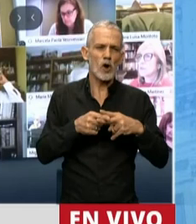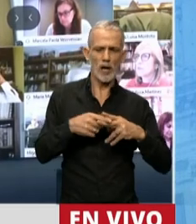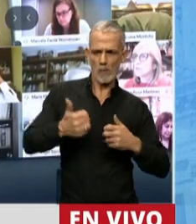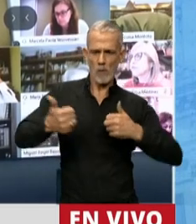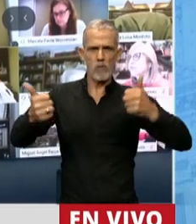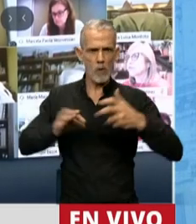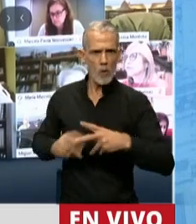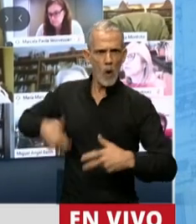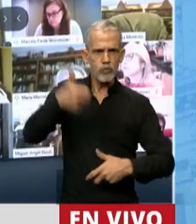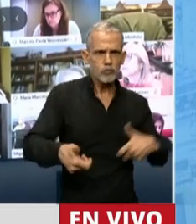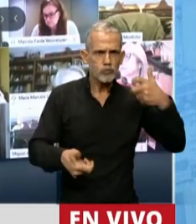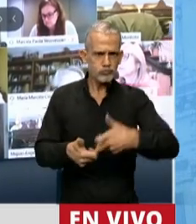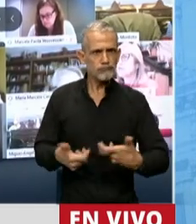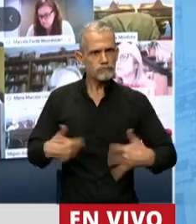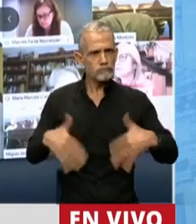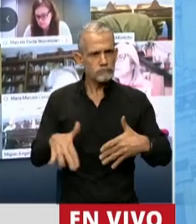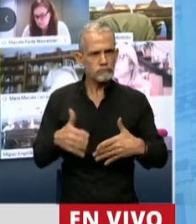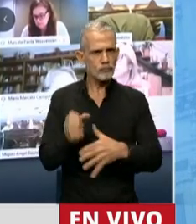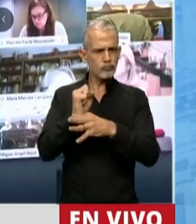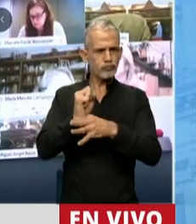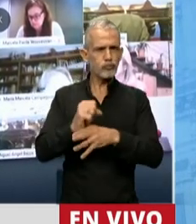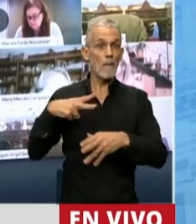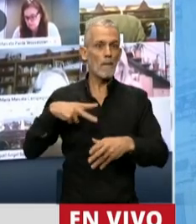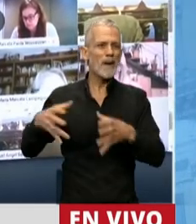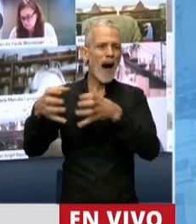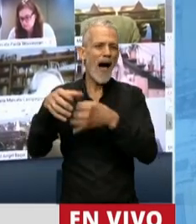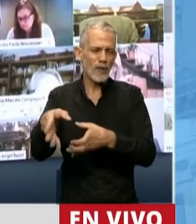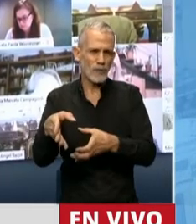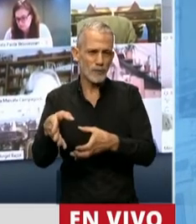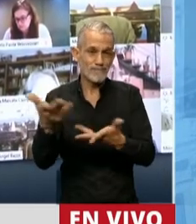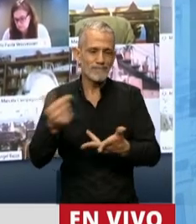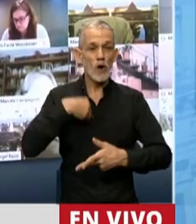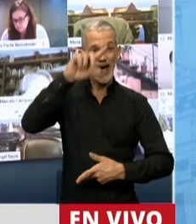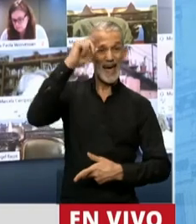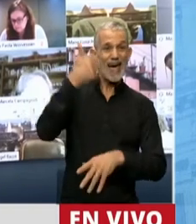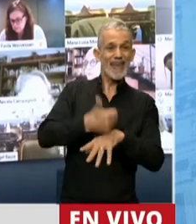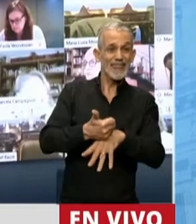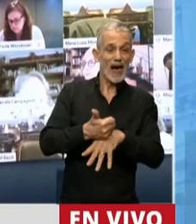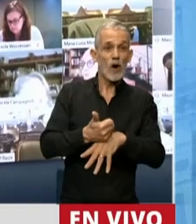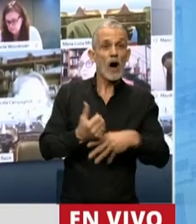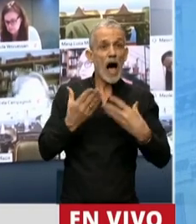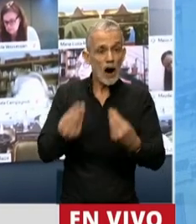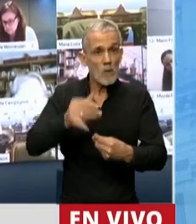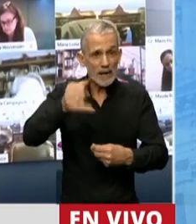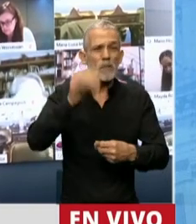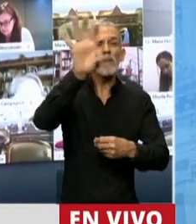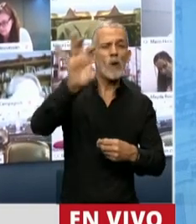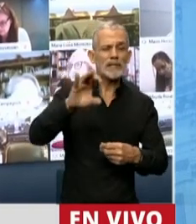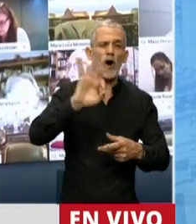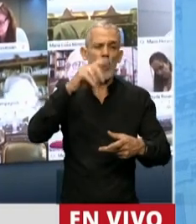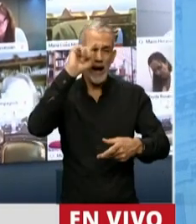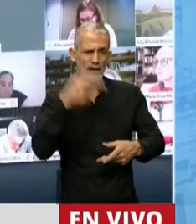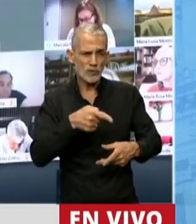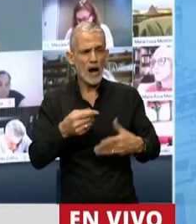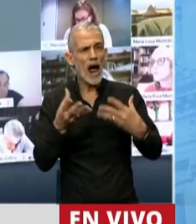mucha inversión, con mucho expertise del sector privado, y que cuando el Estado acompaña, nacional y provincial,